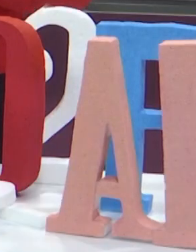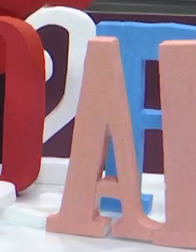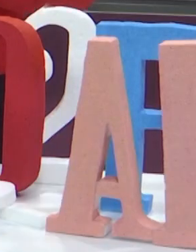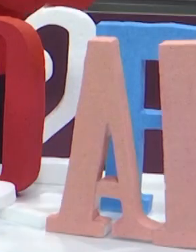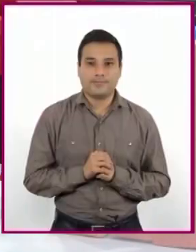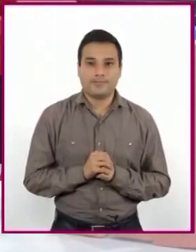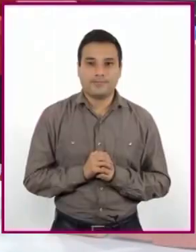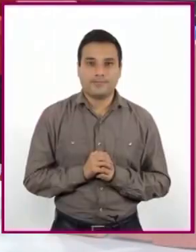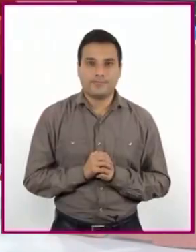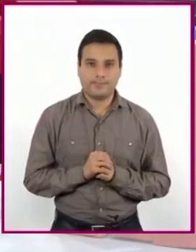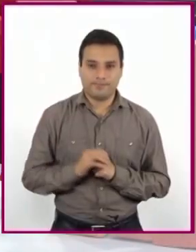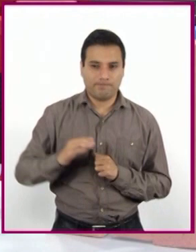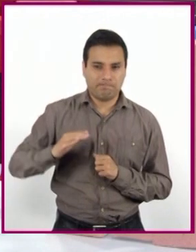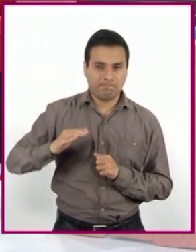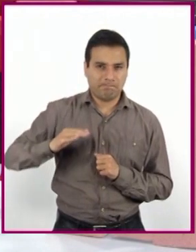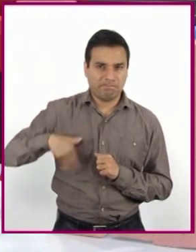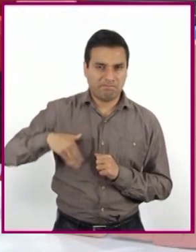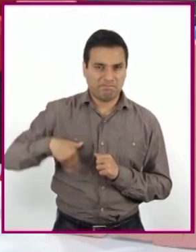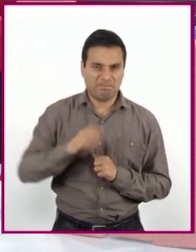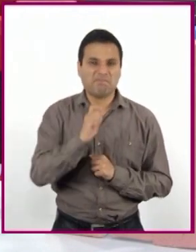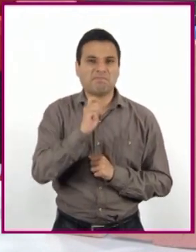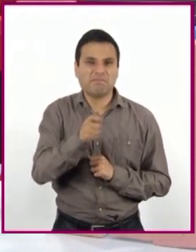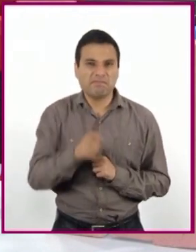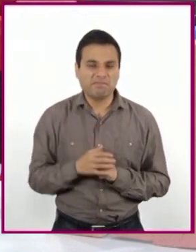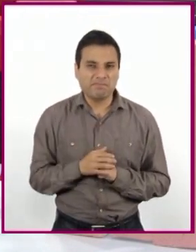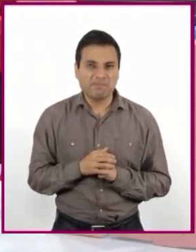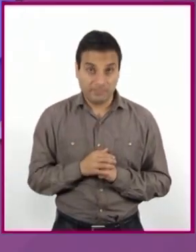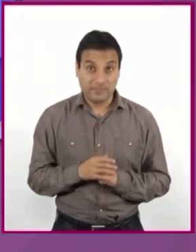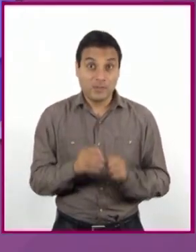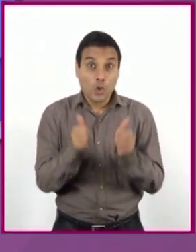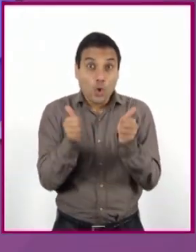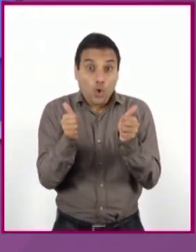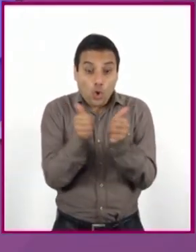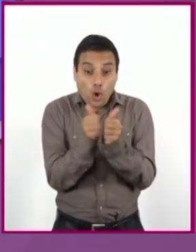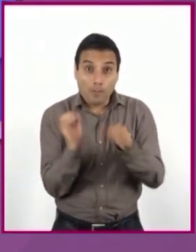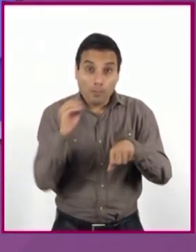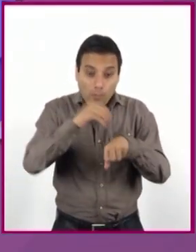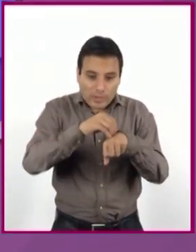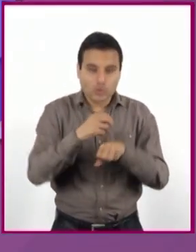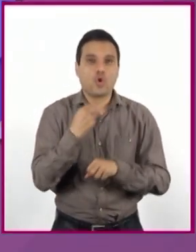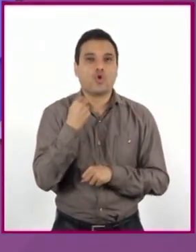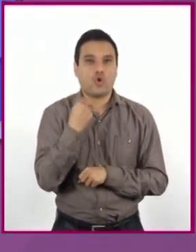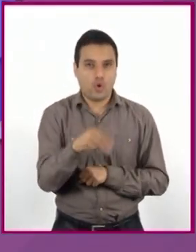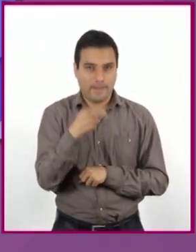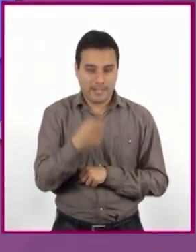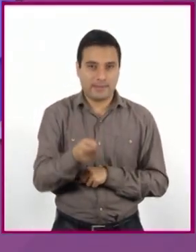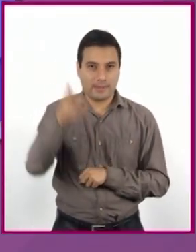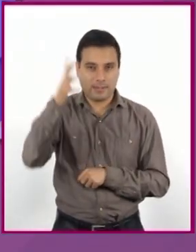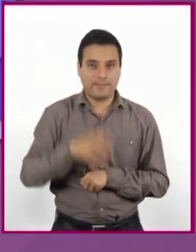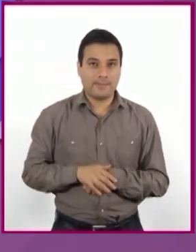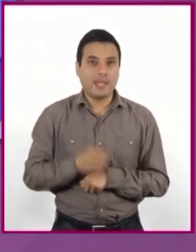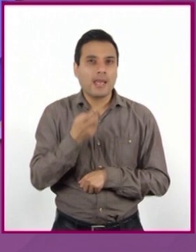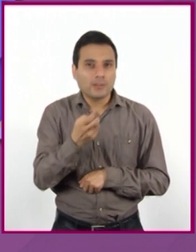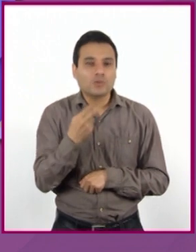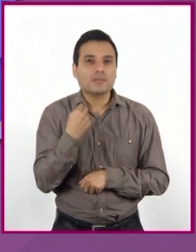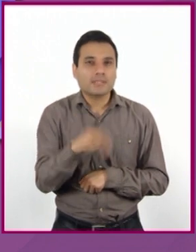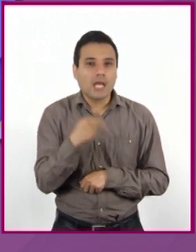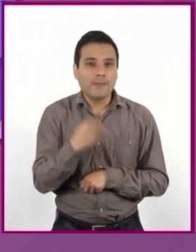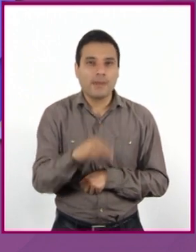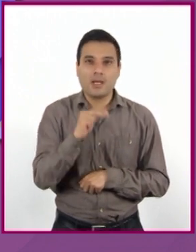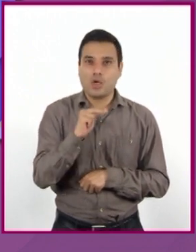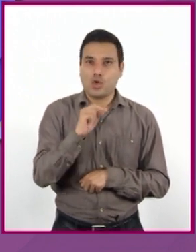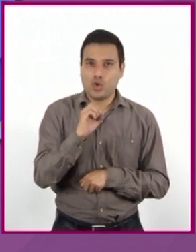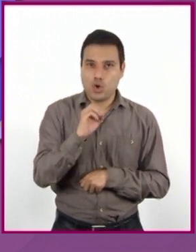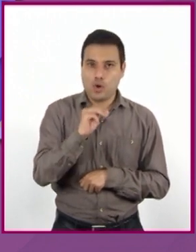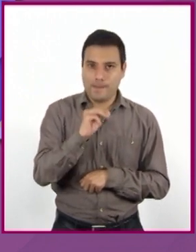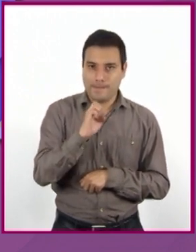Lo que acabamos de hacer es darle nombre a un compuesto químico. A esto se le llama nomenclatura química. Es el sistema